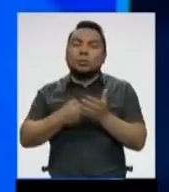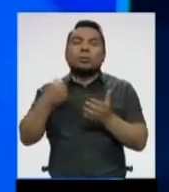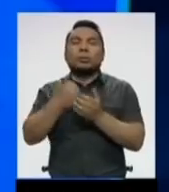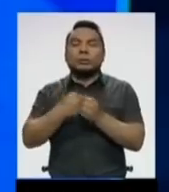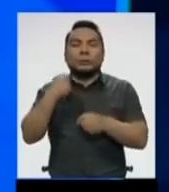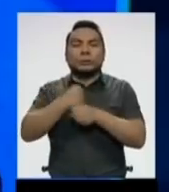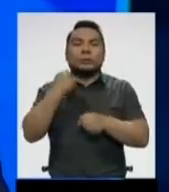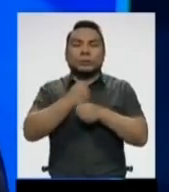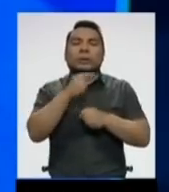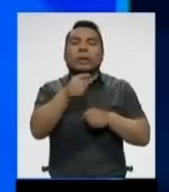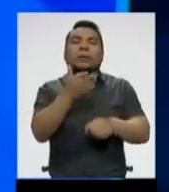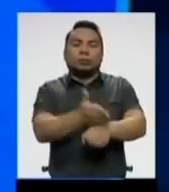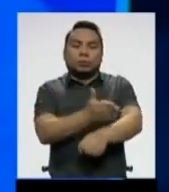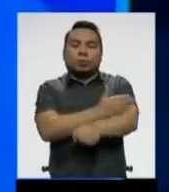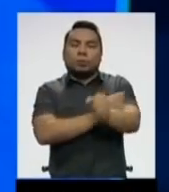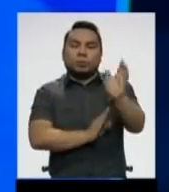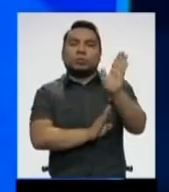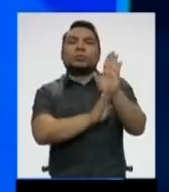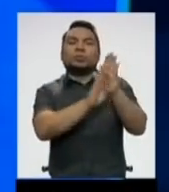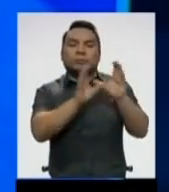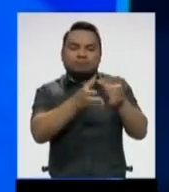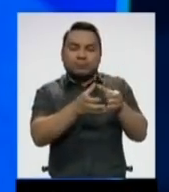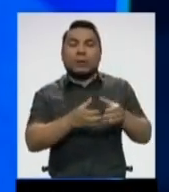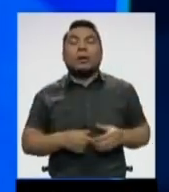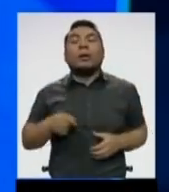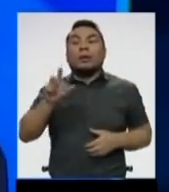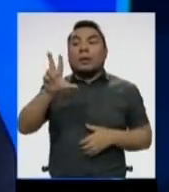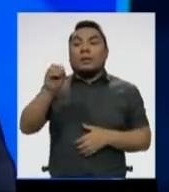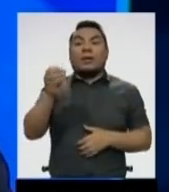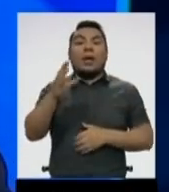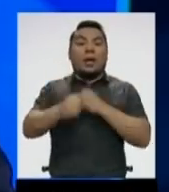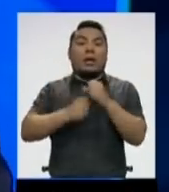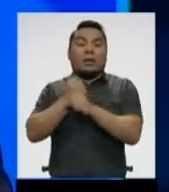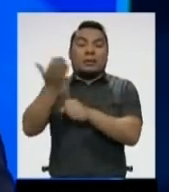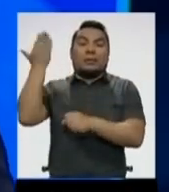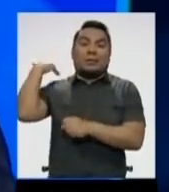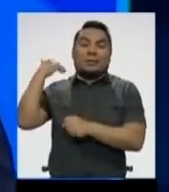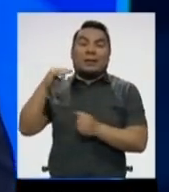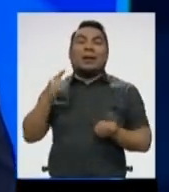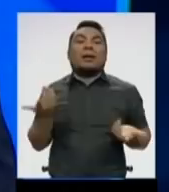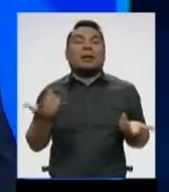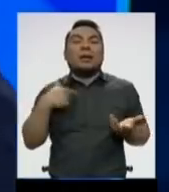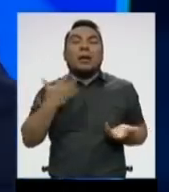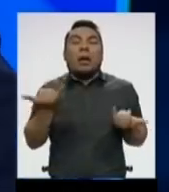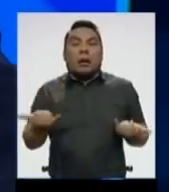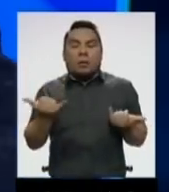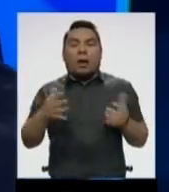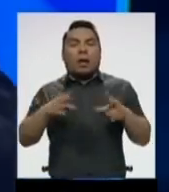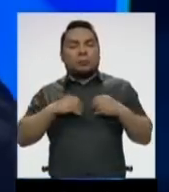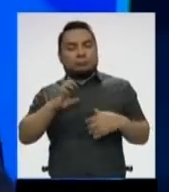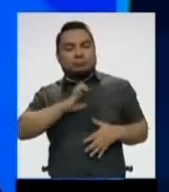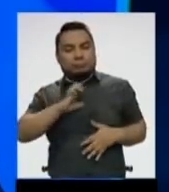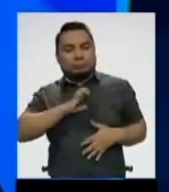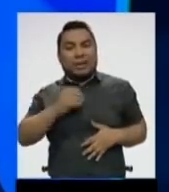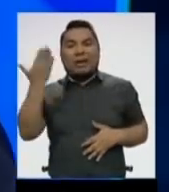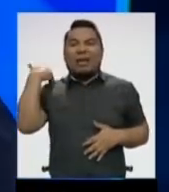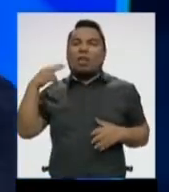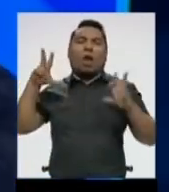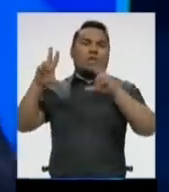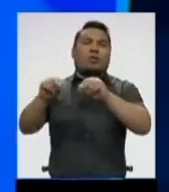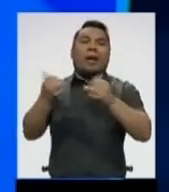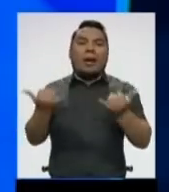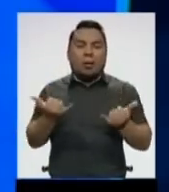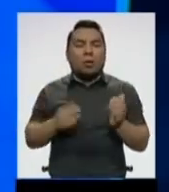desarrollando. Lo que sucedía hace 30 años comparado con la tolerancia que hay ahora es un gran éxito y